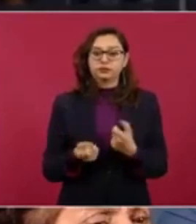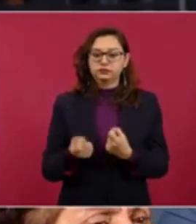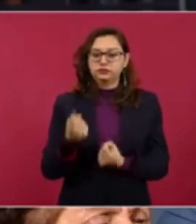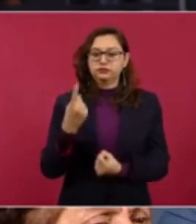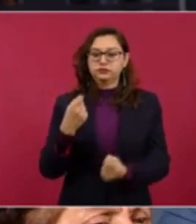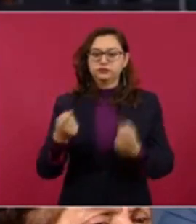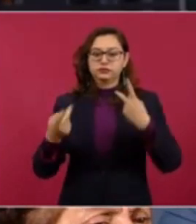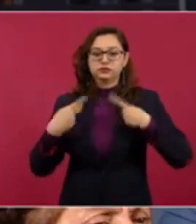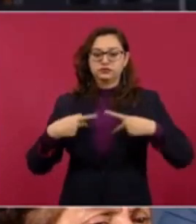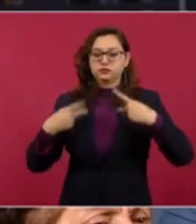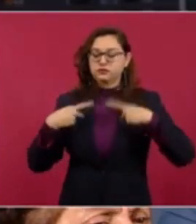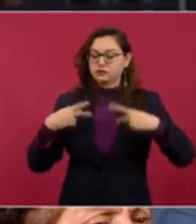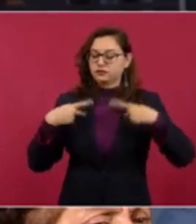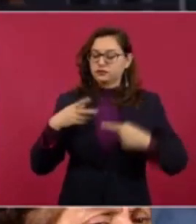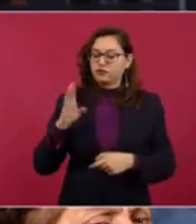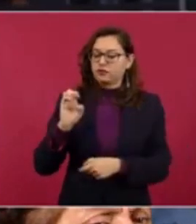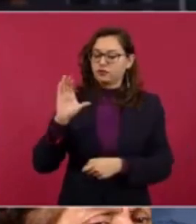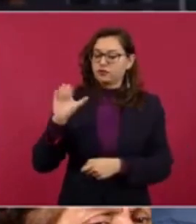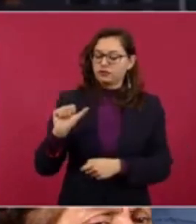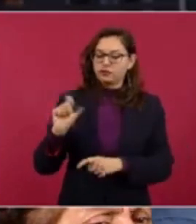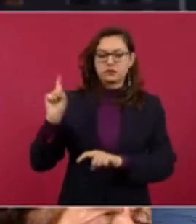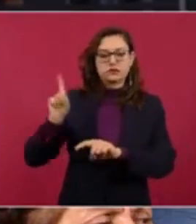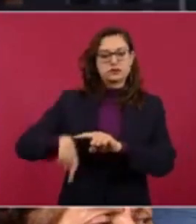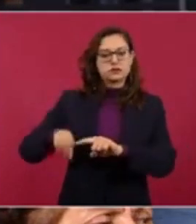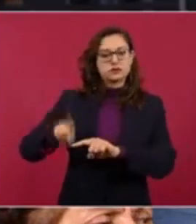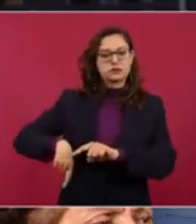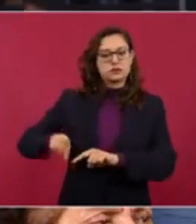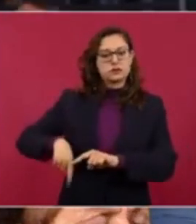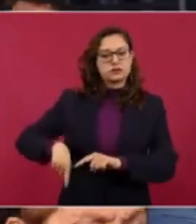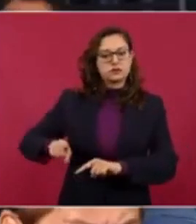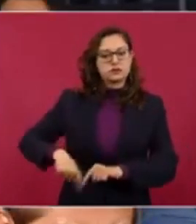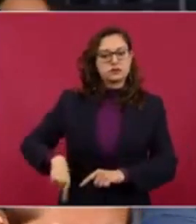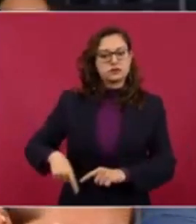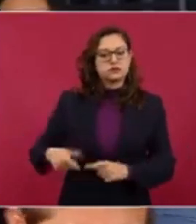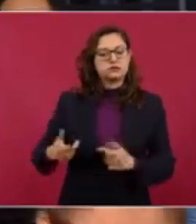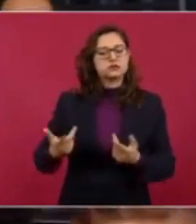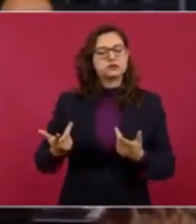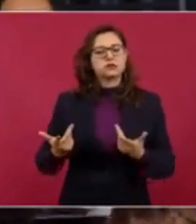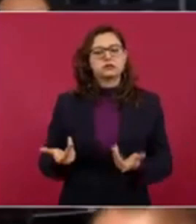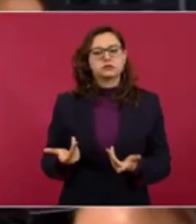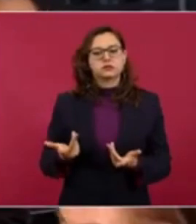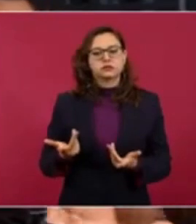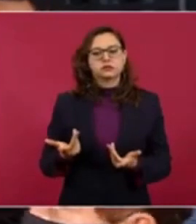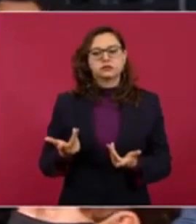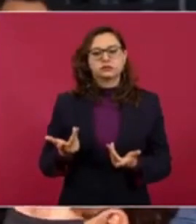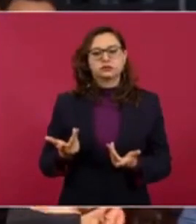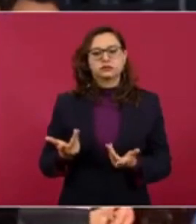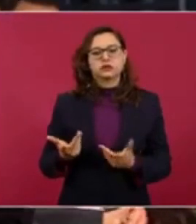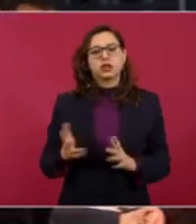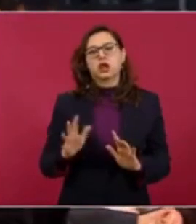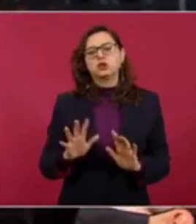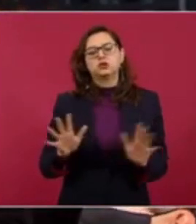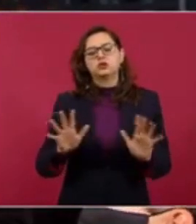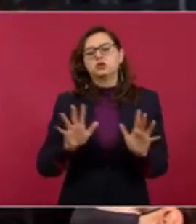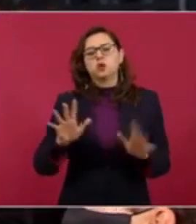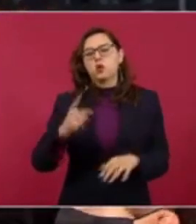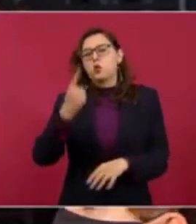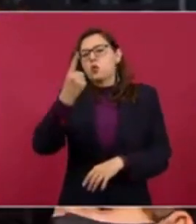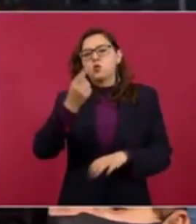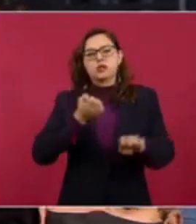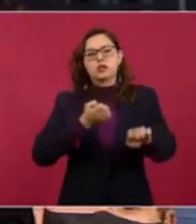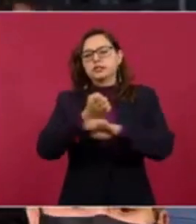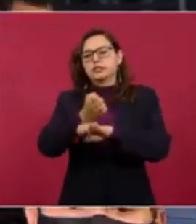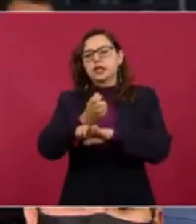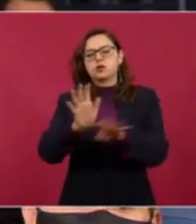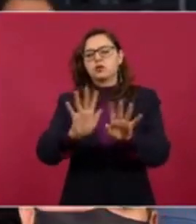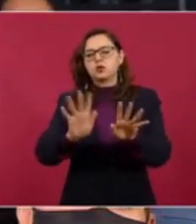beneficiarios, porque, bueno, hablo en general, no quiero poner un tema de un estado, o